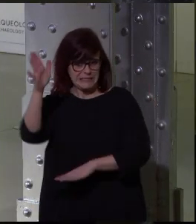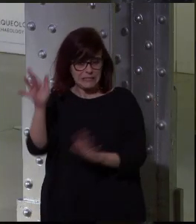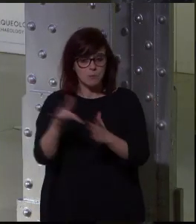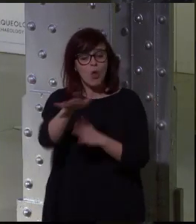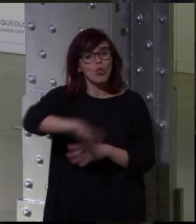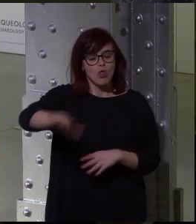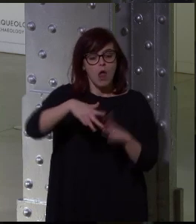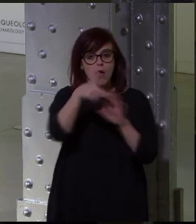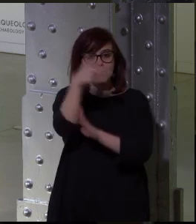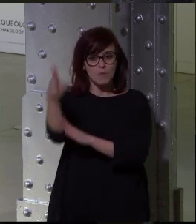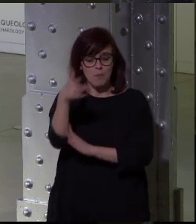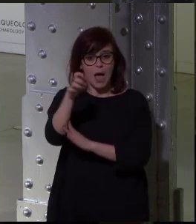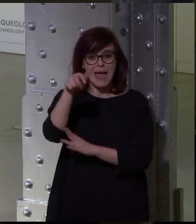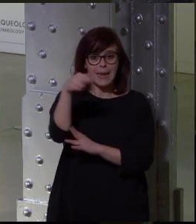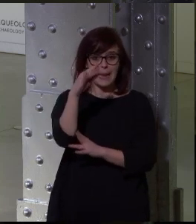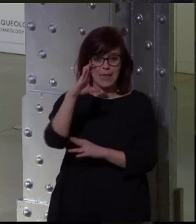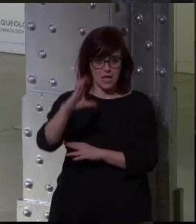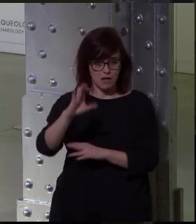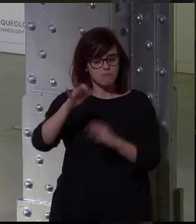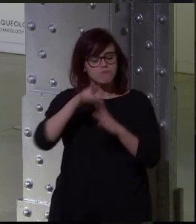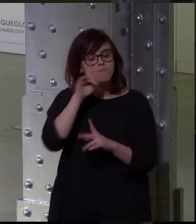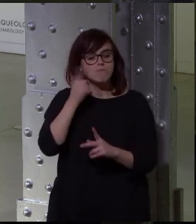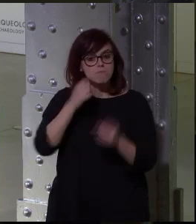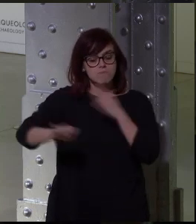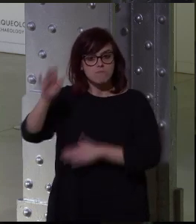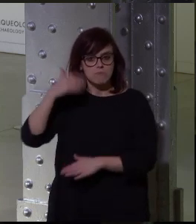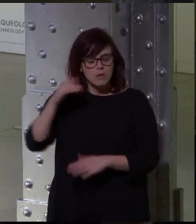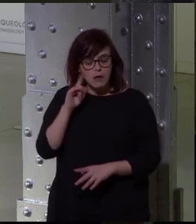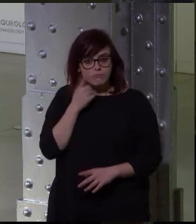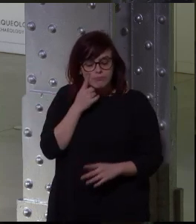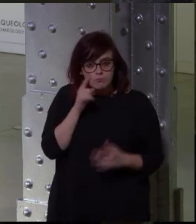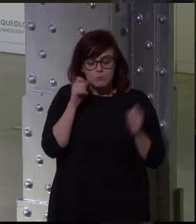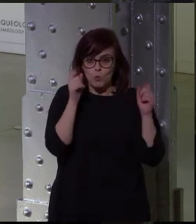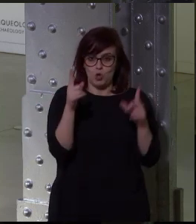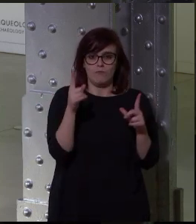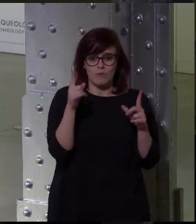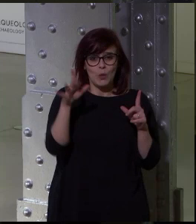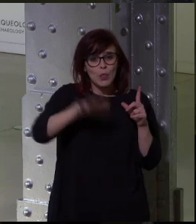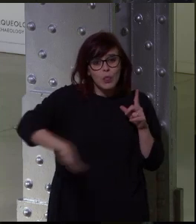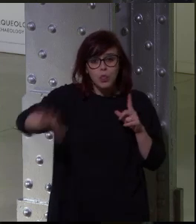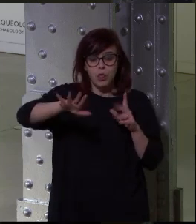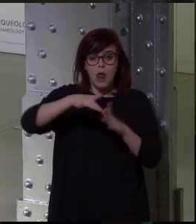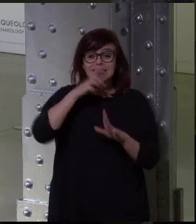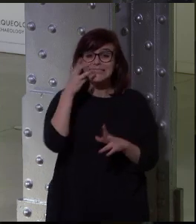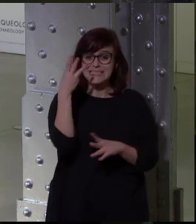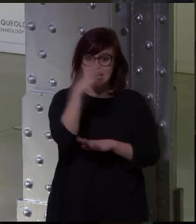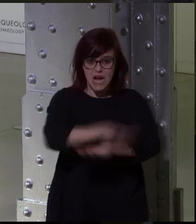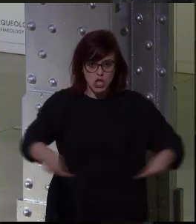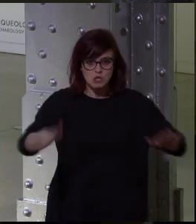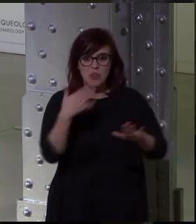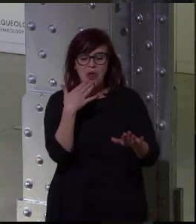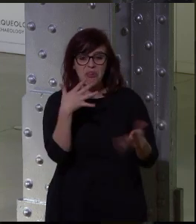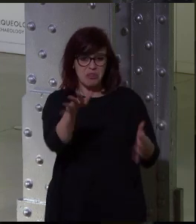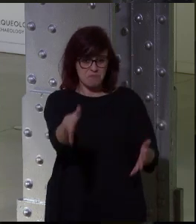bueno, es un documento que encontró Enrique hace unos años y a mí me dejó impresionado. Vais a ver 3 niños, una edad